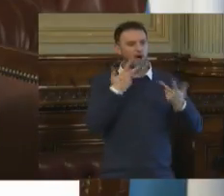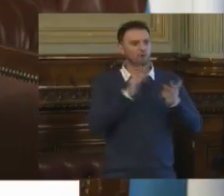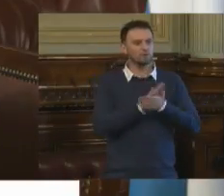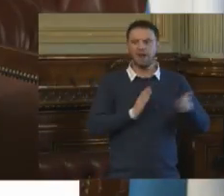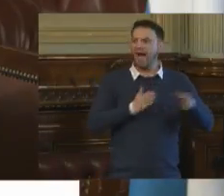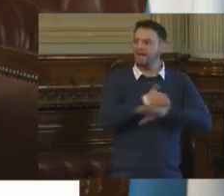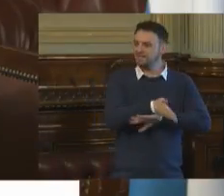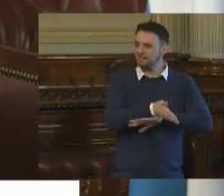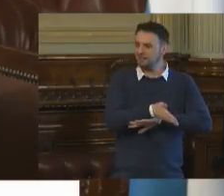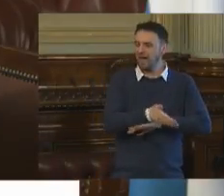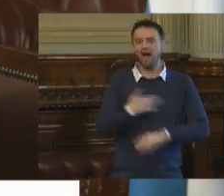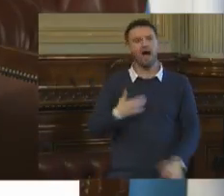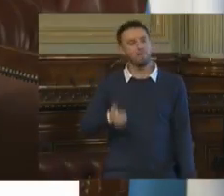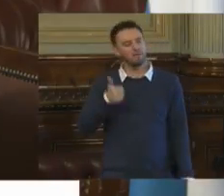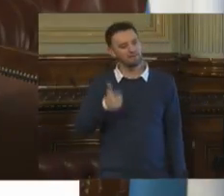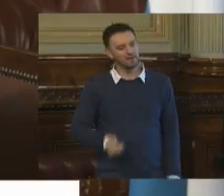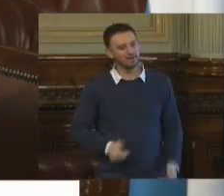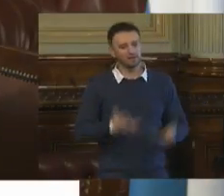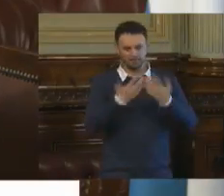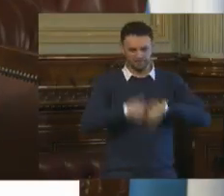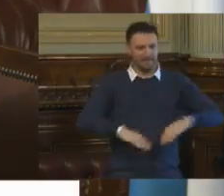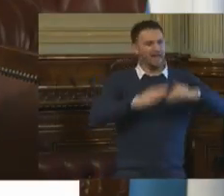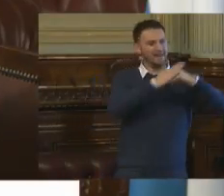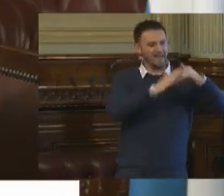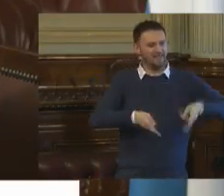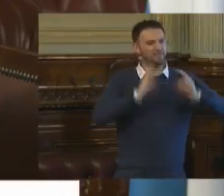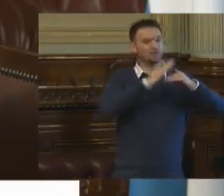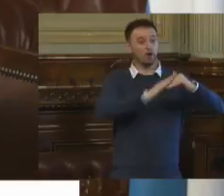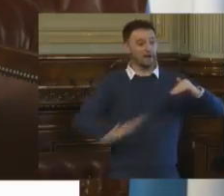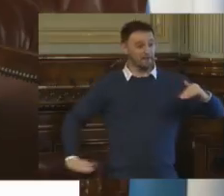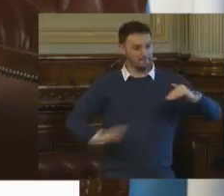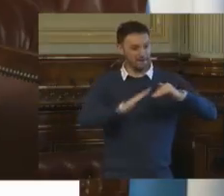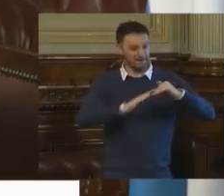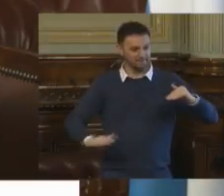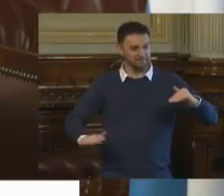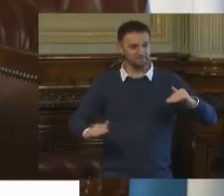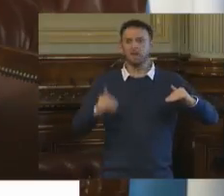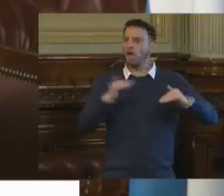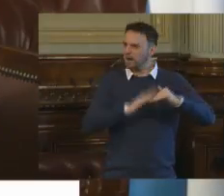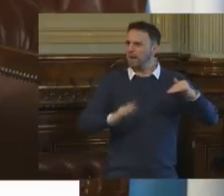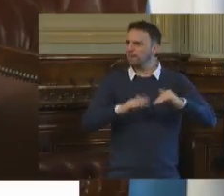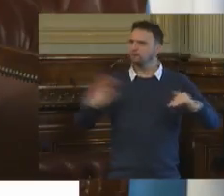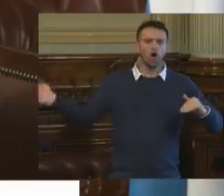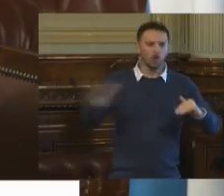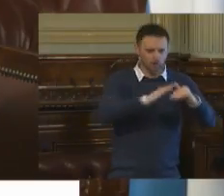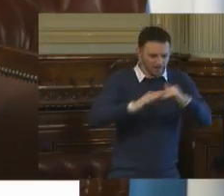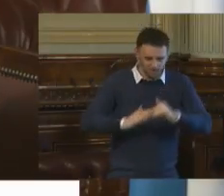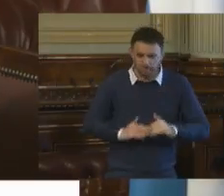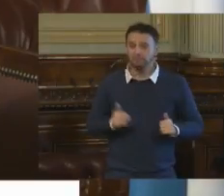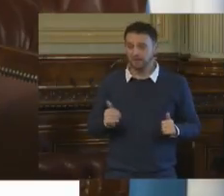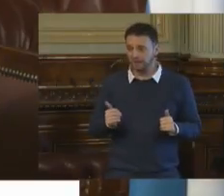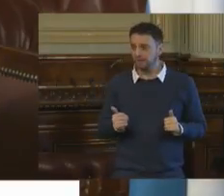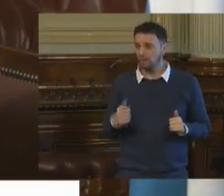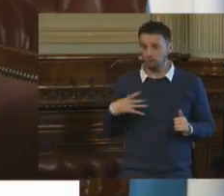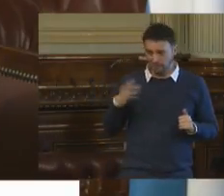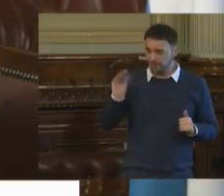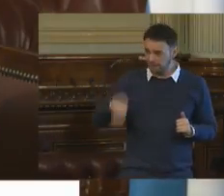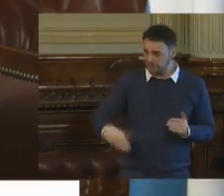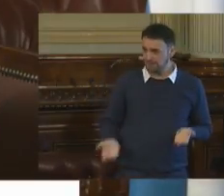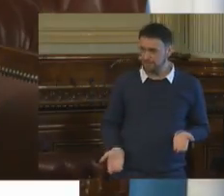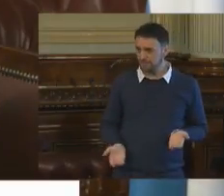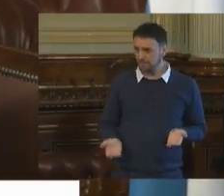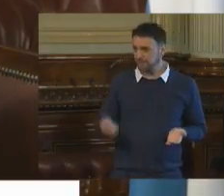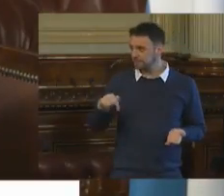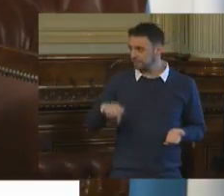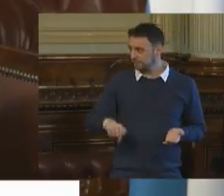cuando hablamos de accesibilidad todos conocemos las rampas que por suerte han proliferado con mayor o mejor fortuna o peor fortuna desde el punto de